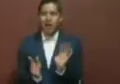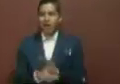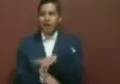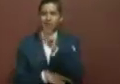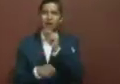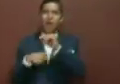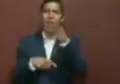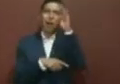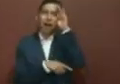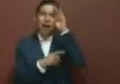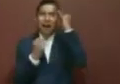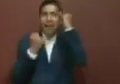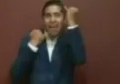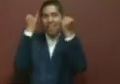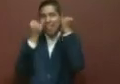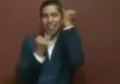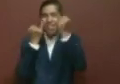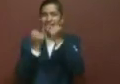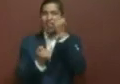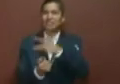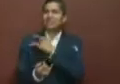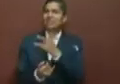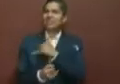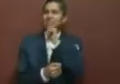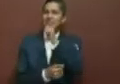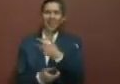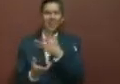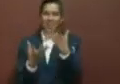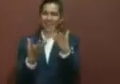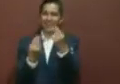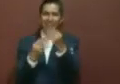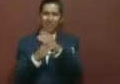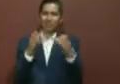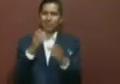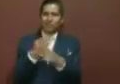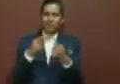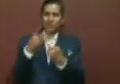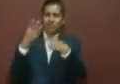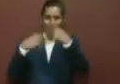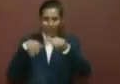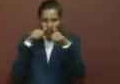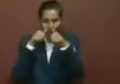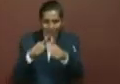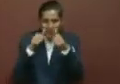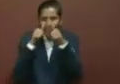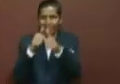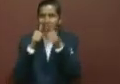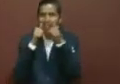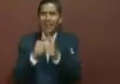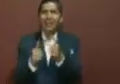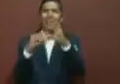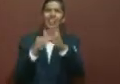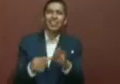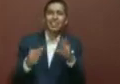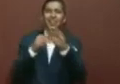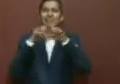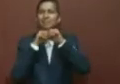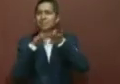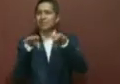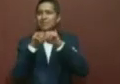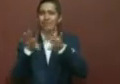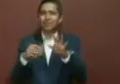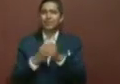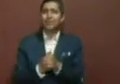cosas que no tienen sentido, caramba. Tantas cosas que hay por atender y comentar, compartir. Ay,